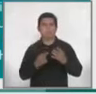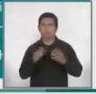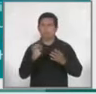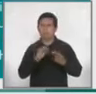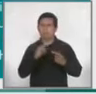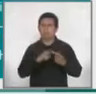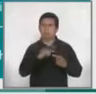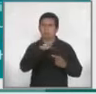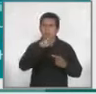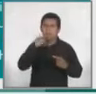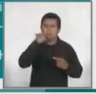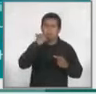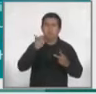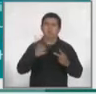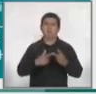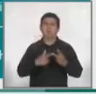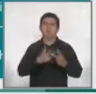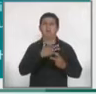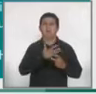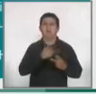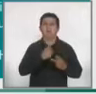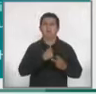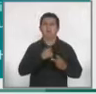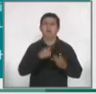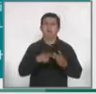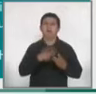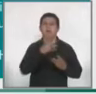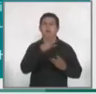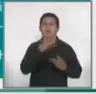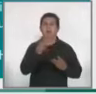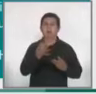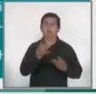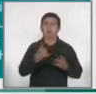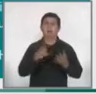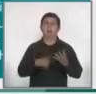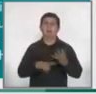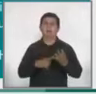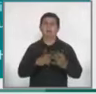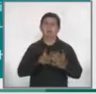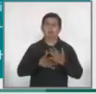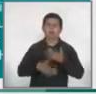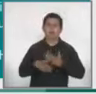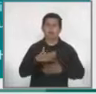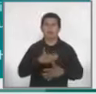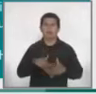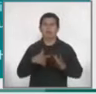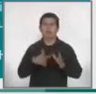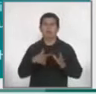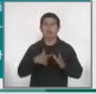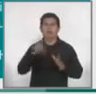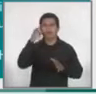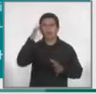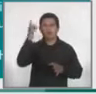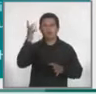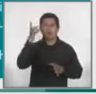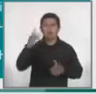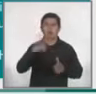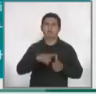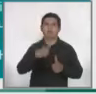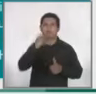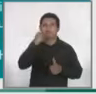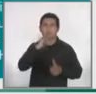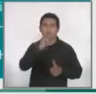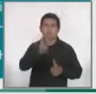es fiebre, tos seca, dolor de garganta, cansancio, dolor de cabeza, pérdida